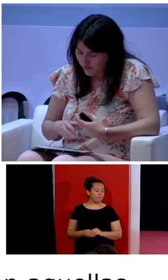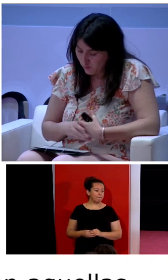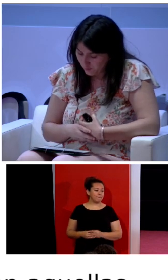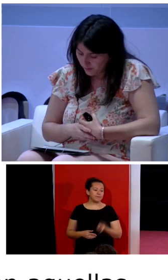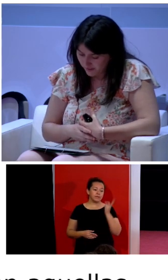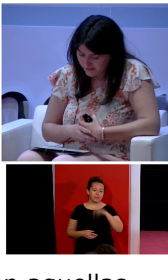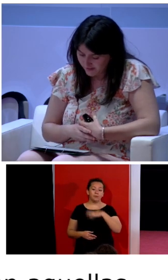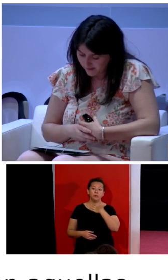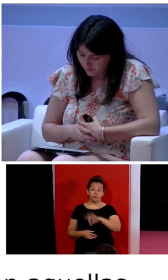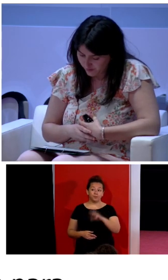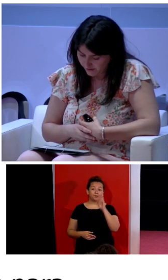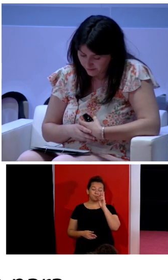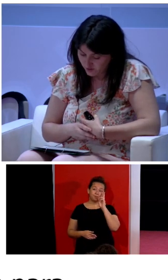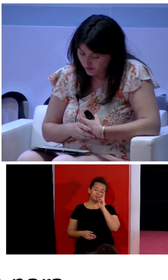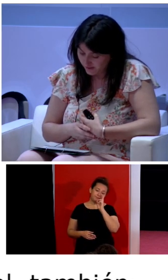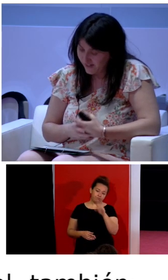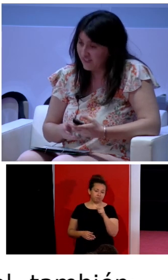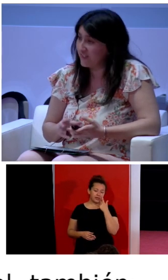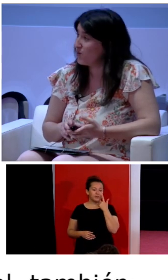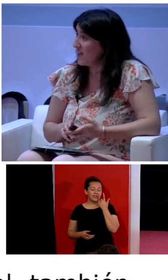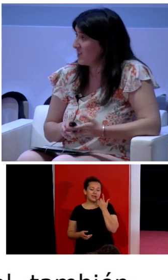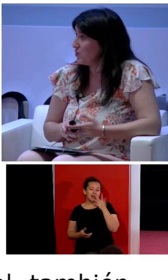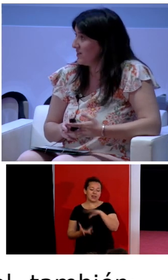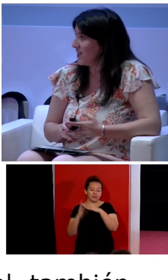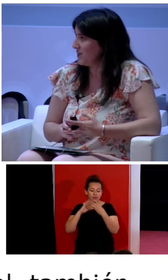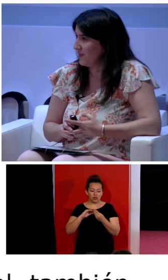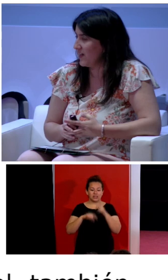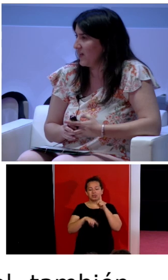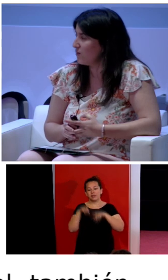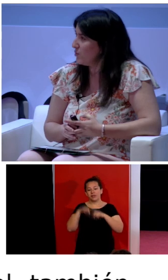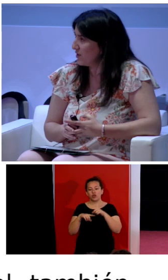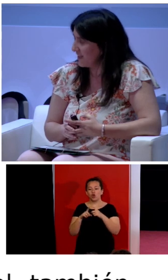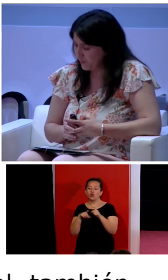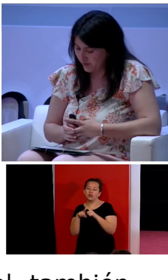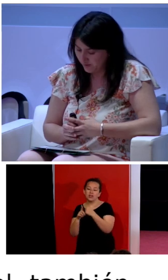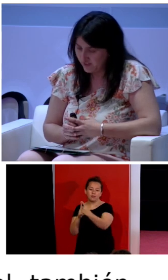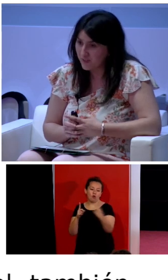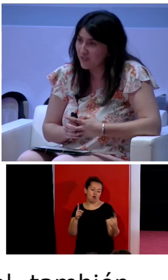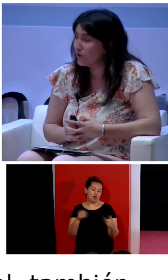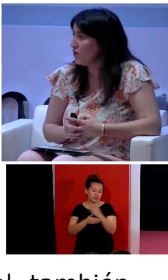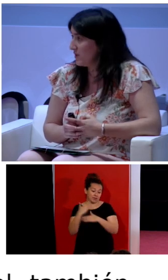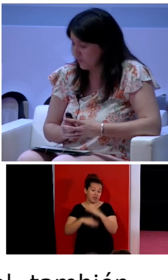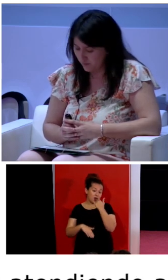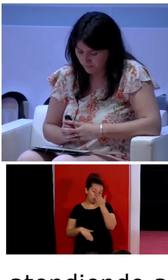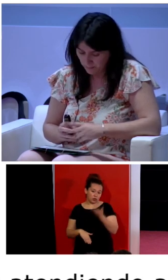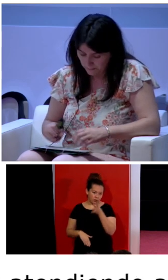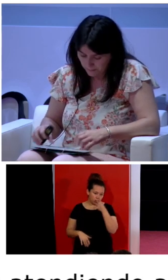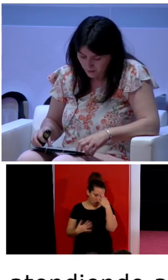también pudieran contemplarse adaptaciones a solicitar atendiendo a cada tipo de discapacidad, algo importante, porque evidentemente no es lo